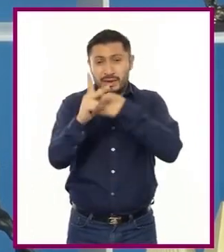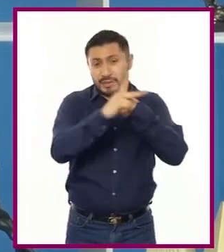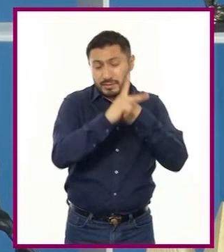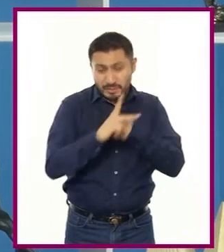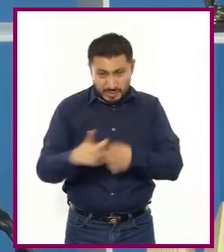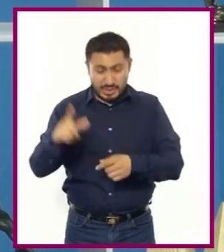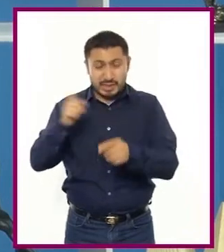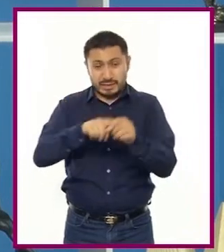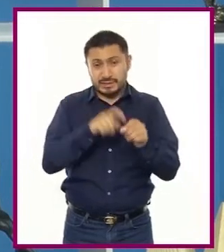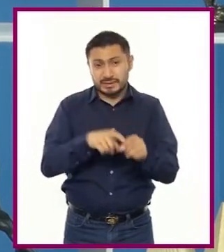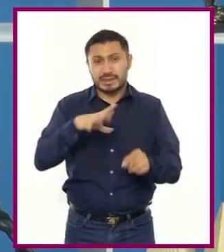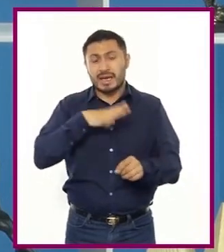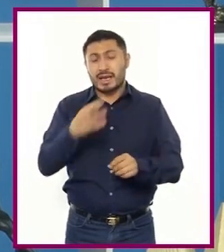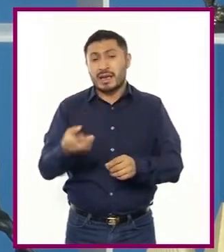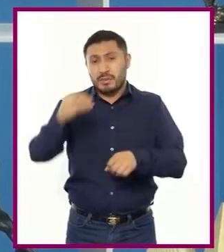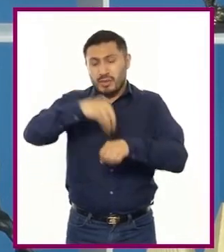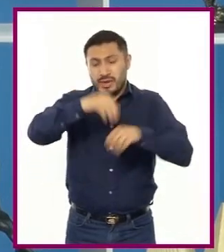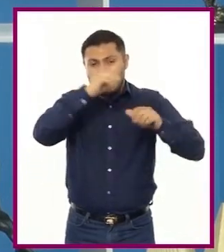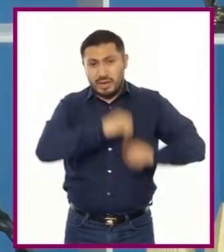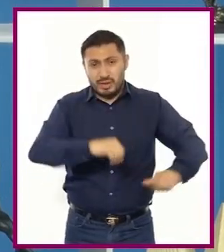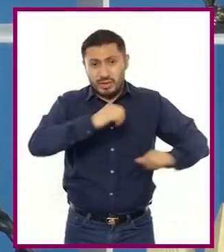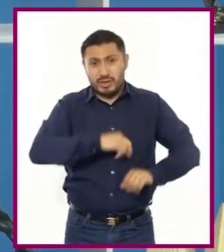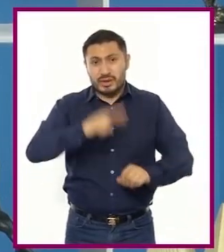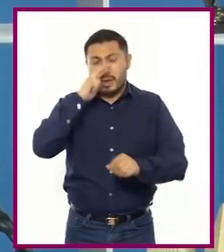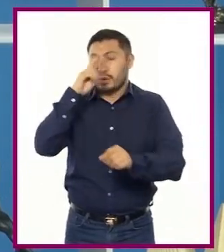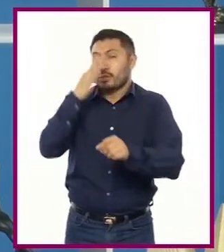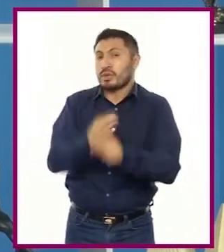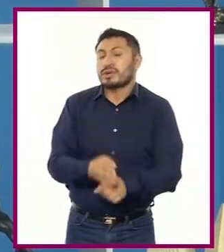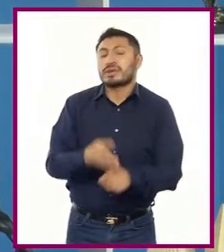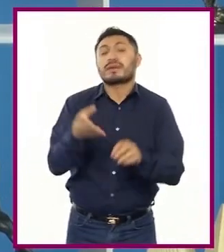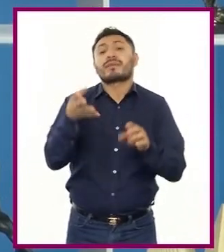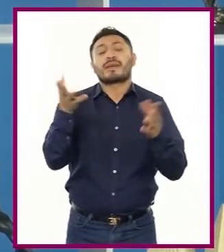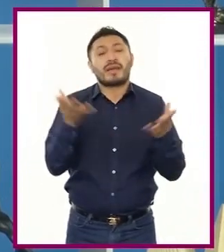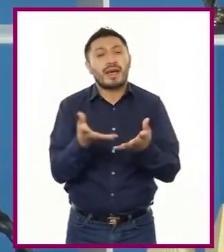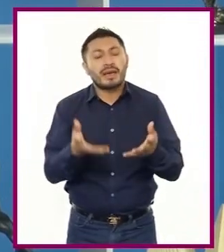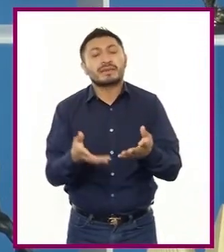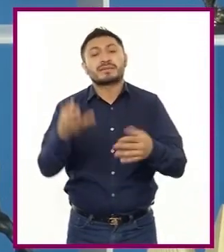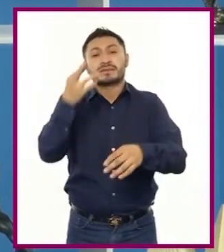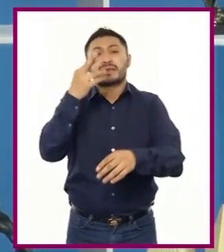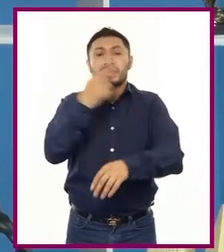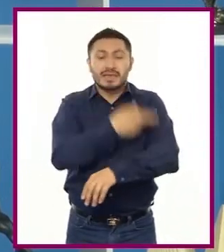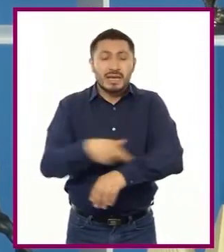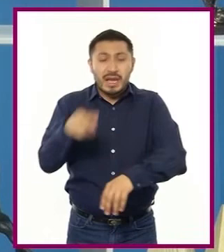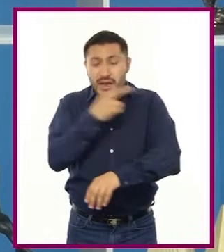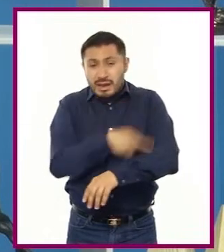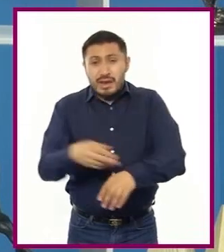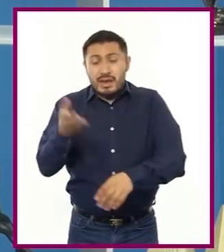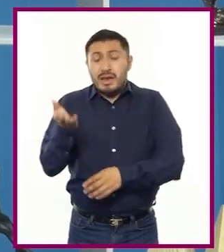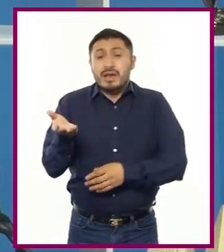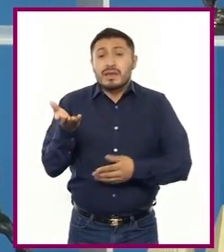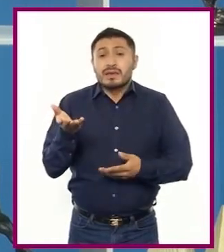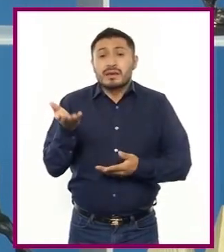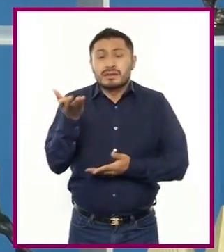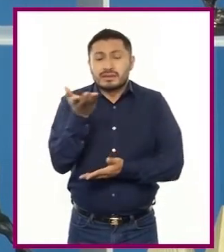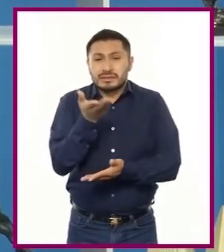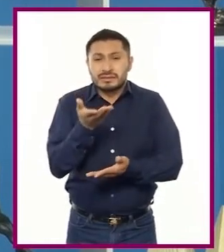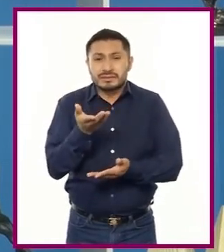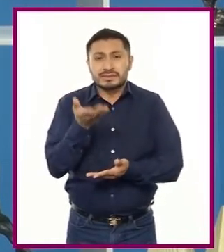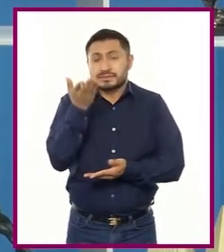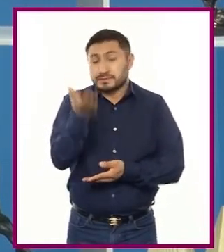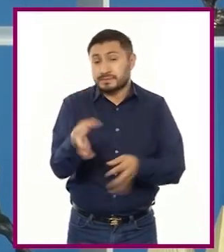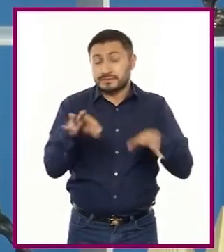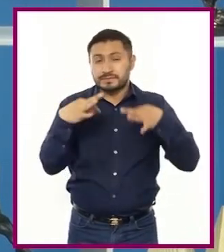designen una autoridad central encargada de recibir y tramitar las peticiones de restitución y obliga a